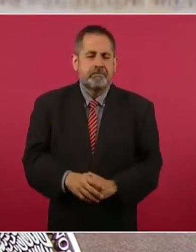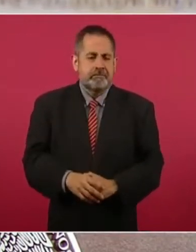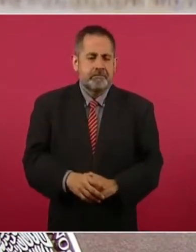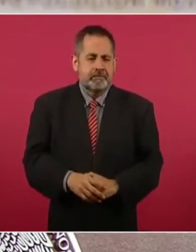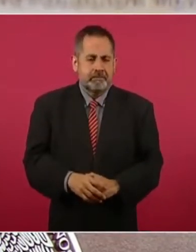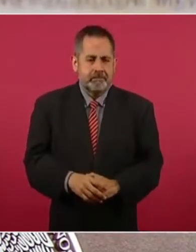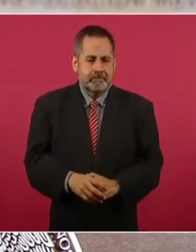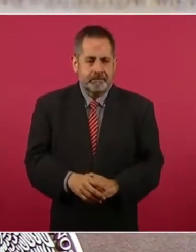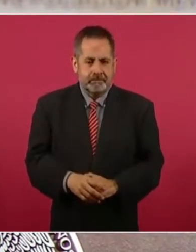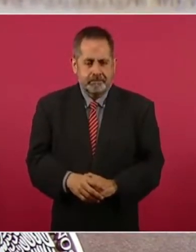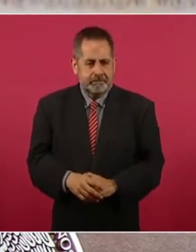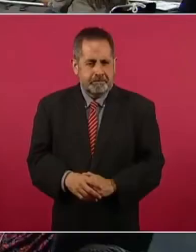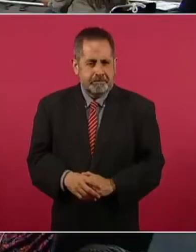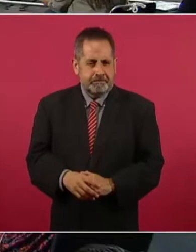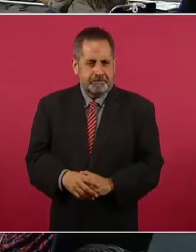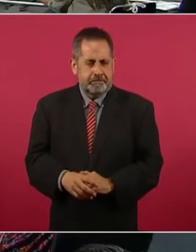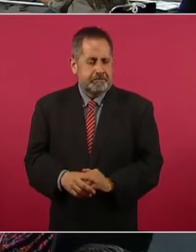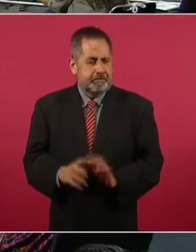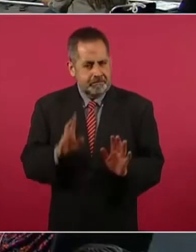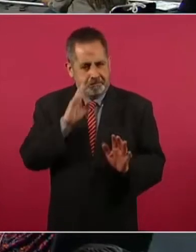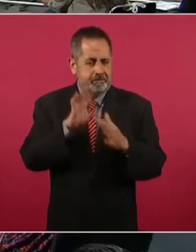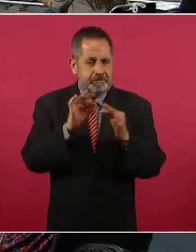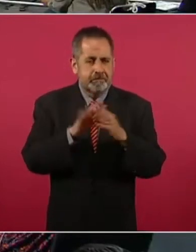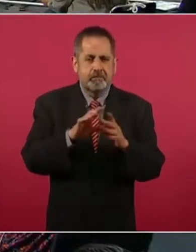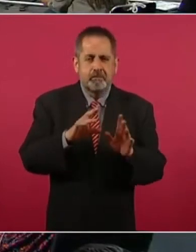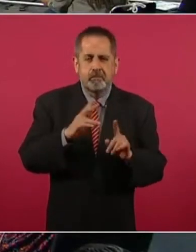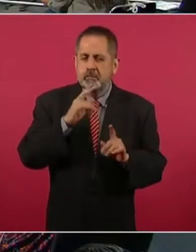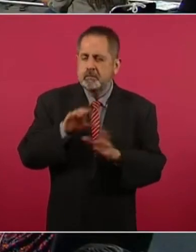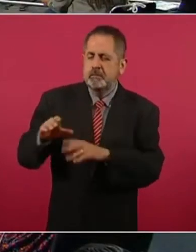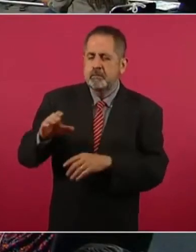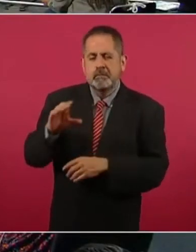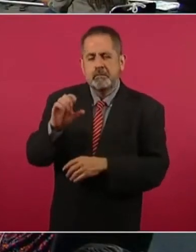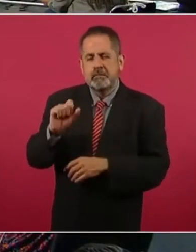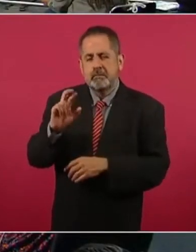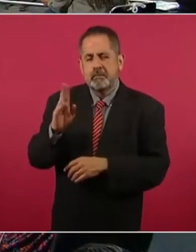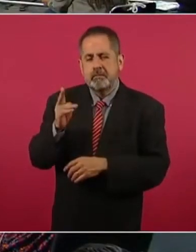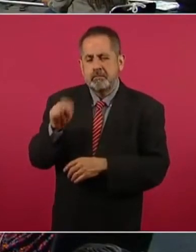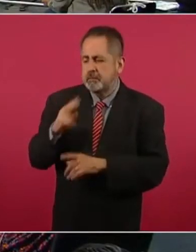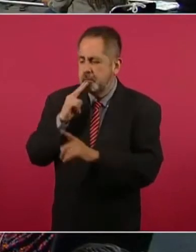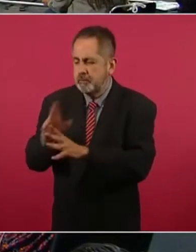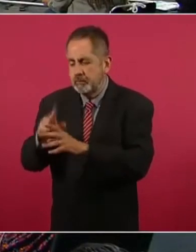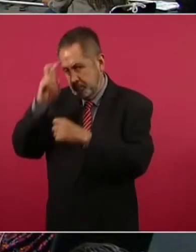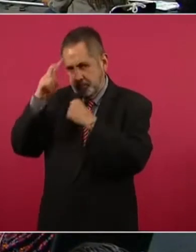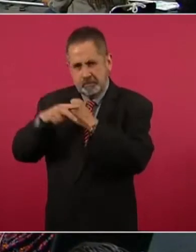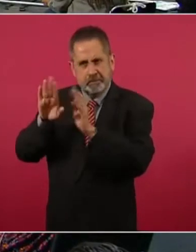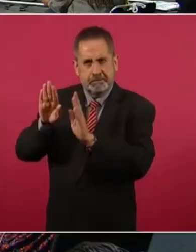para no meternos con el uso del carbón en Europa.